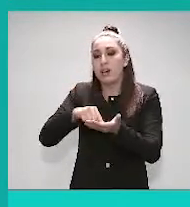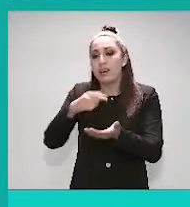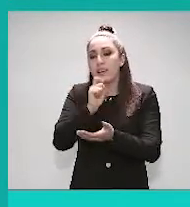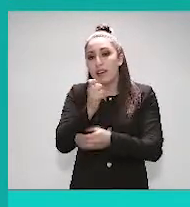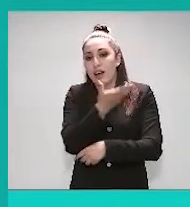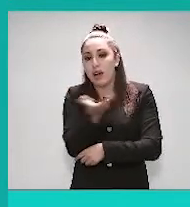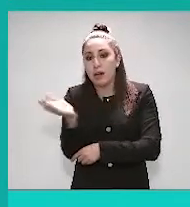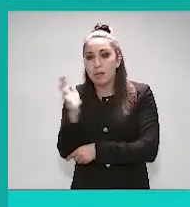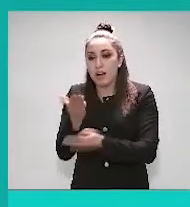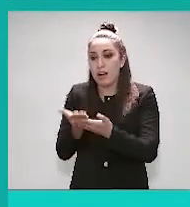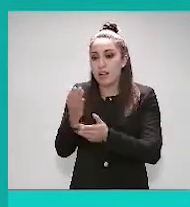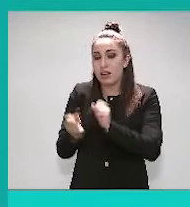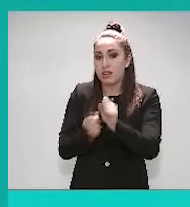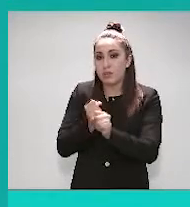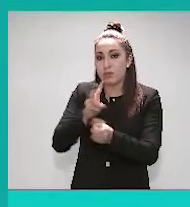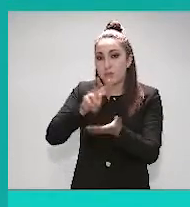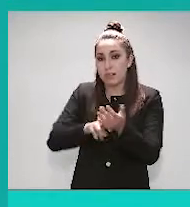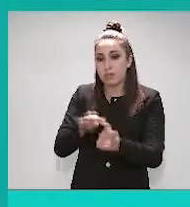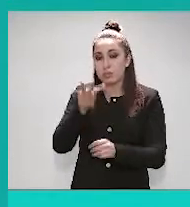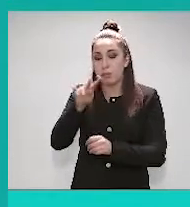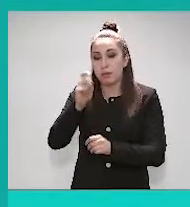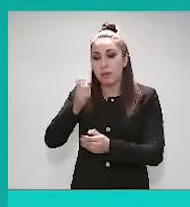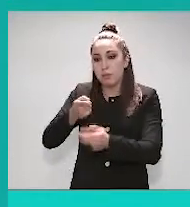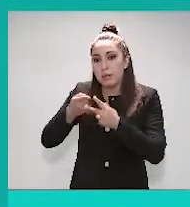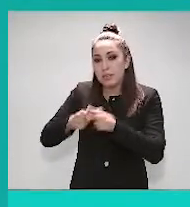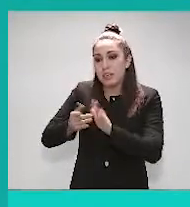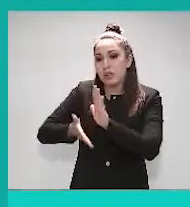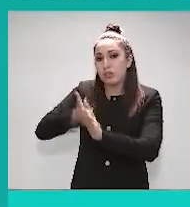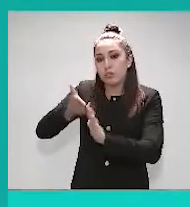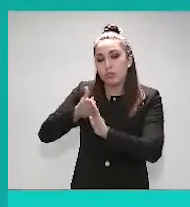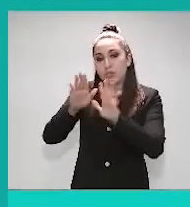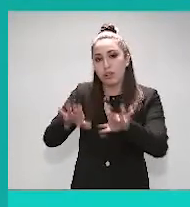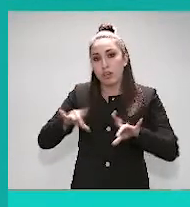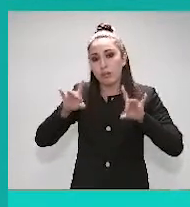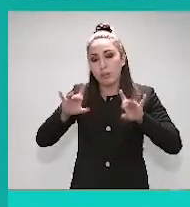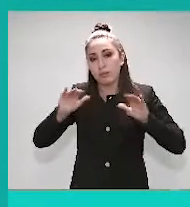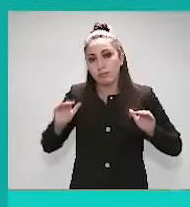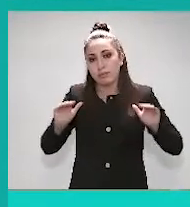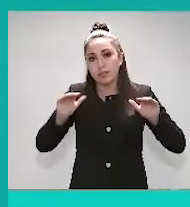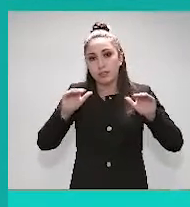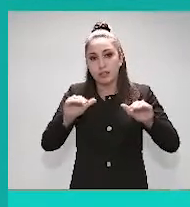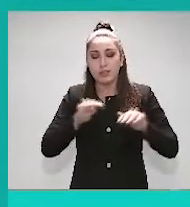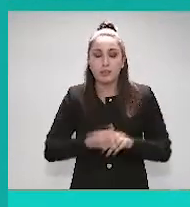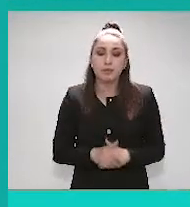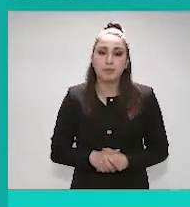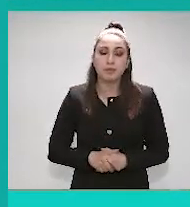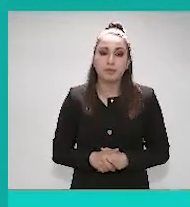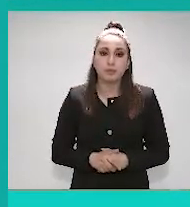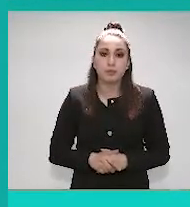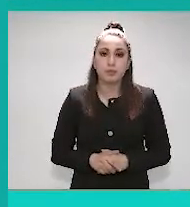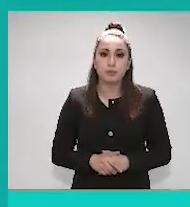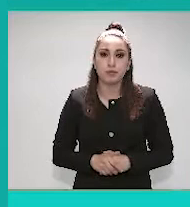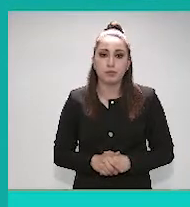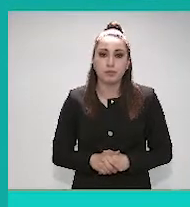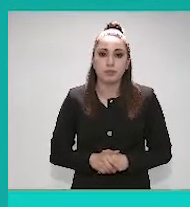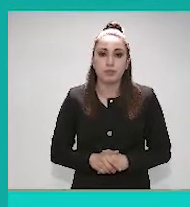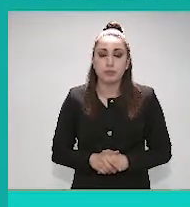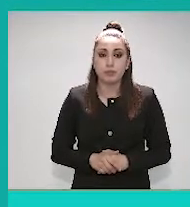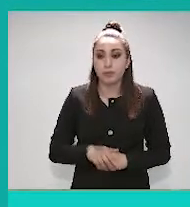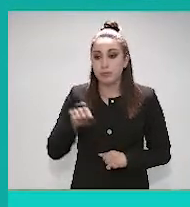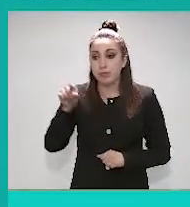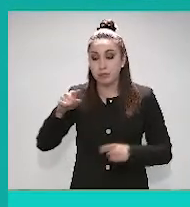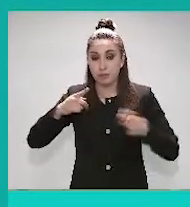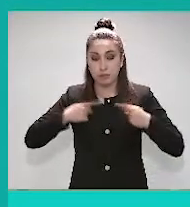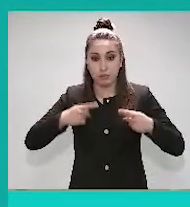giro desde 2019 por la construcción del aeropuerto internacional felipe ángeles en respuesta el sujeto obligado